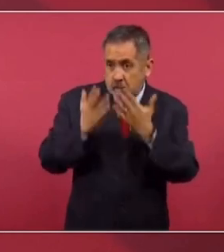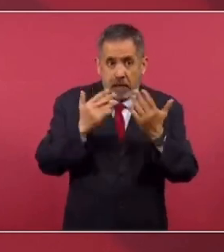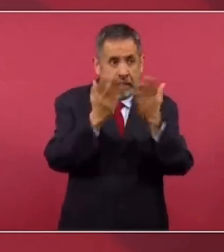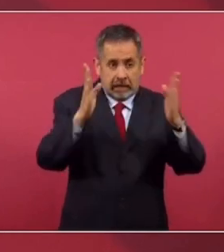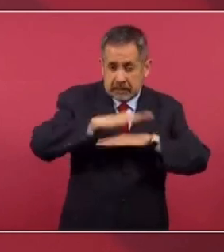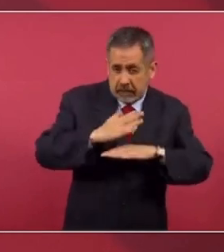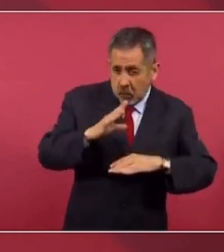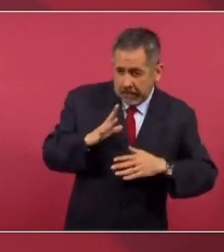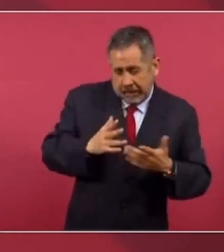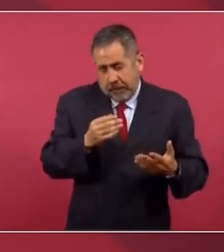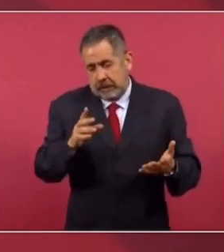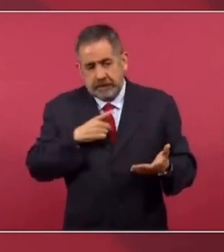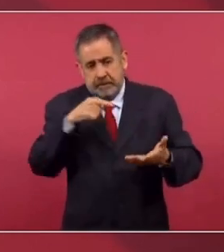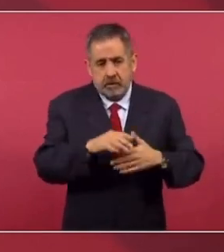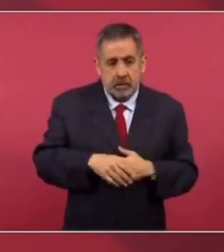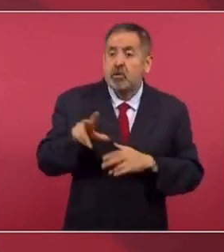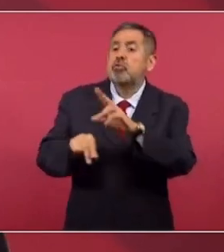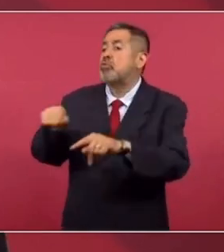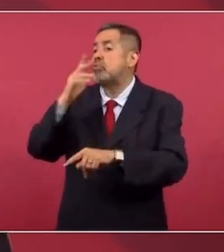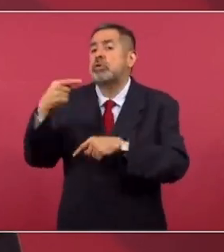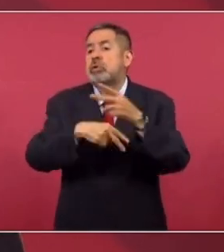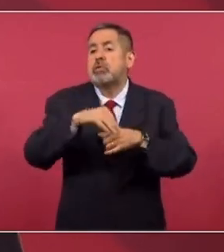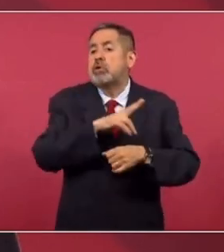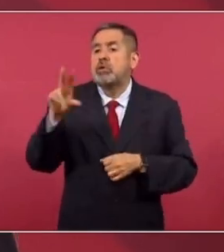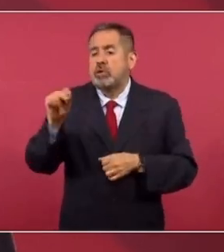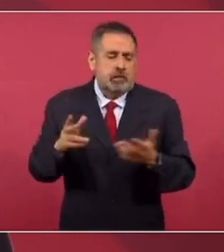casillas? ¿No le van a permitir a la gente ir a votar?